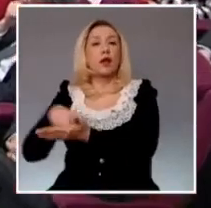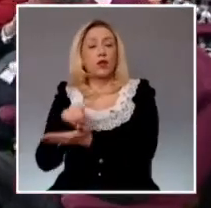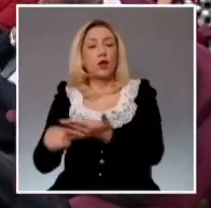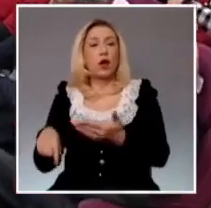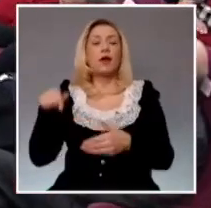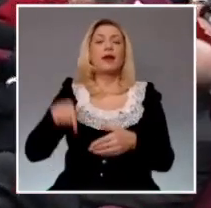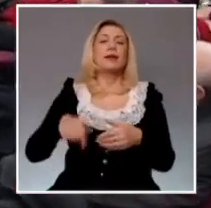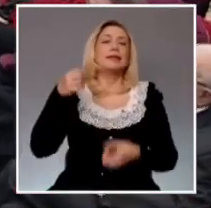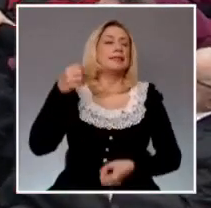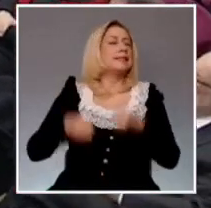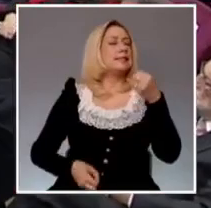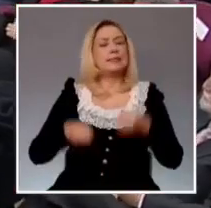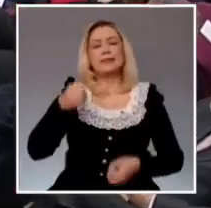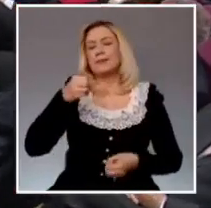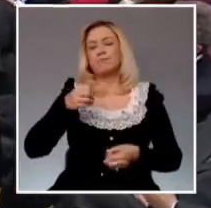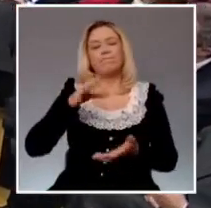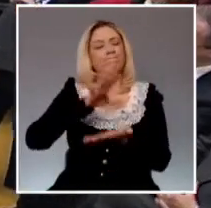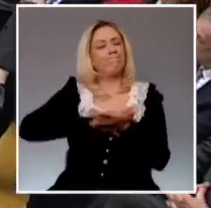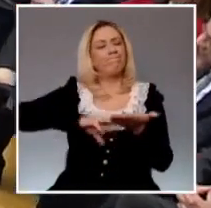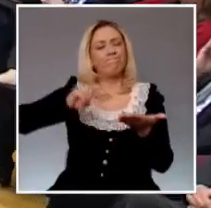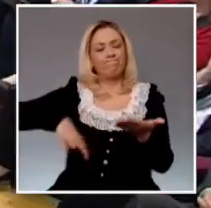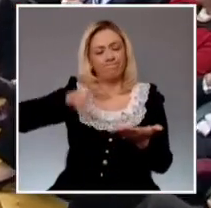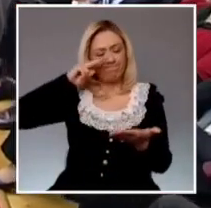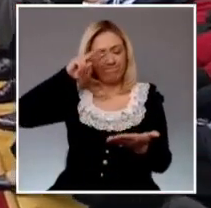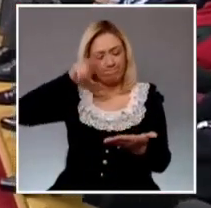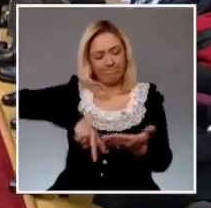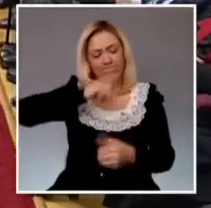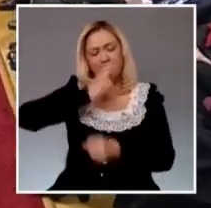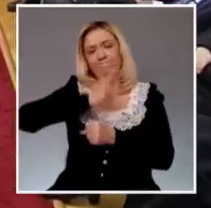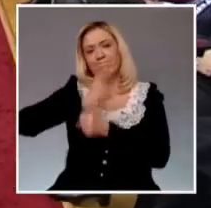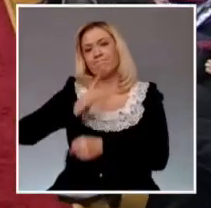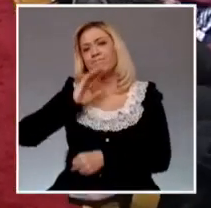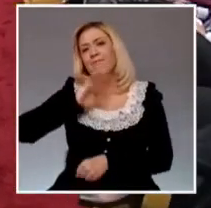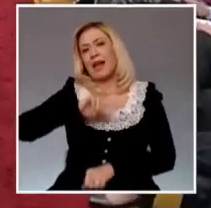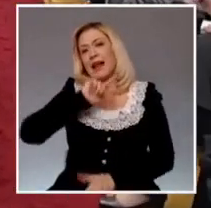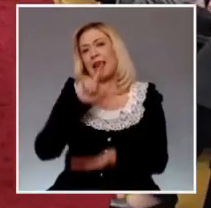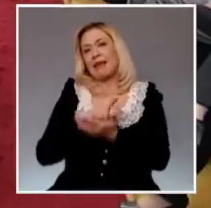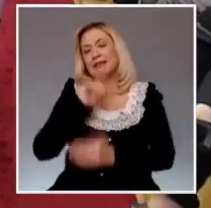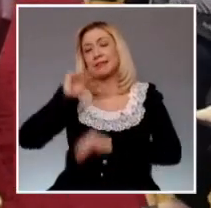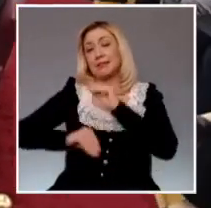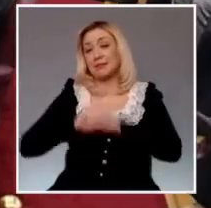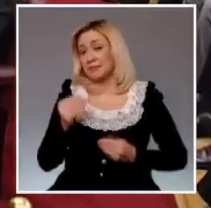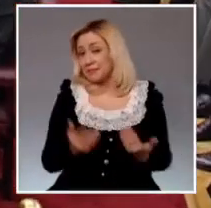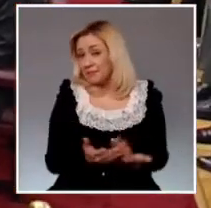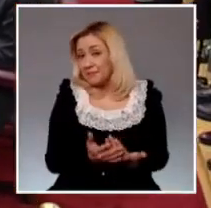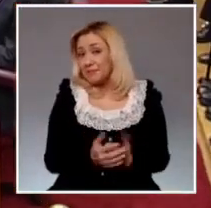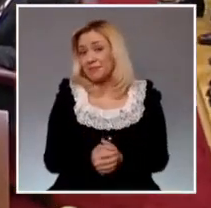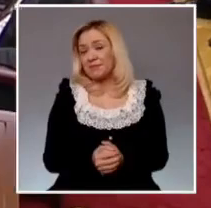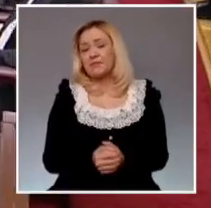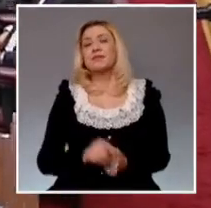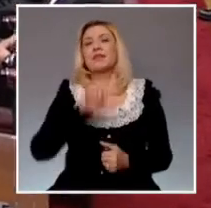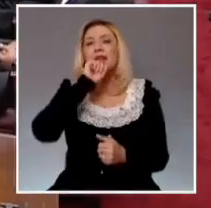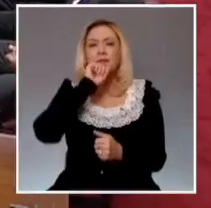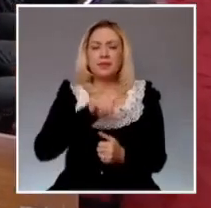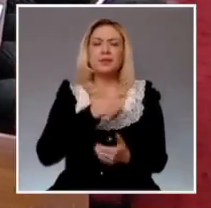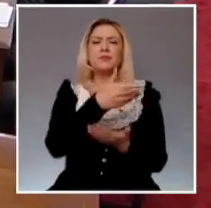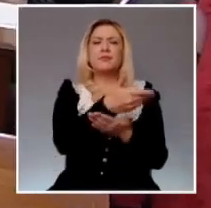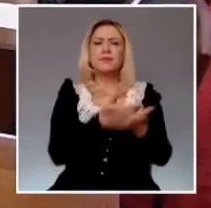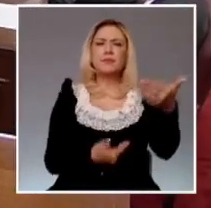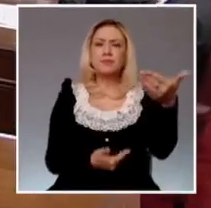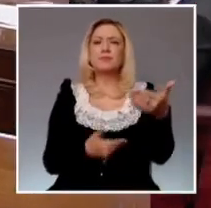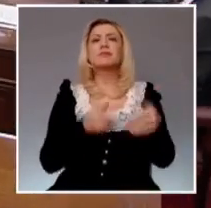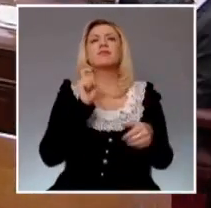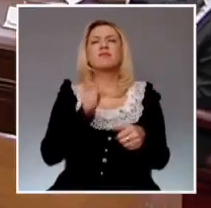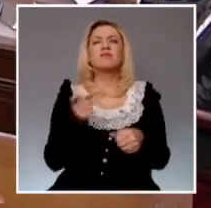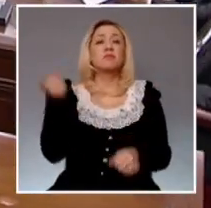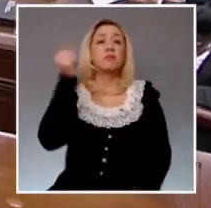por identificar violaciones graves en el procedimiento legislativo. Mencionó también la declaratoria de invalidez del decreto que ordenaba